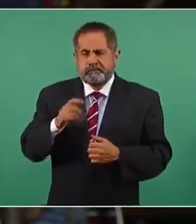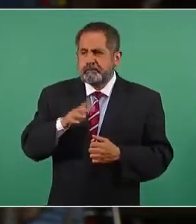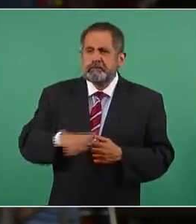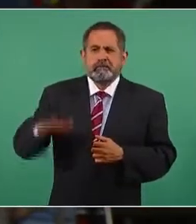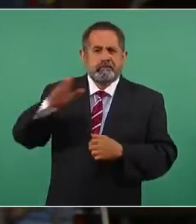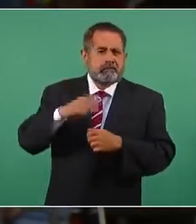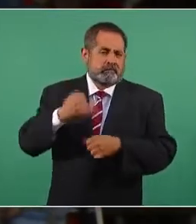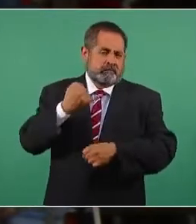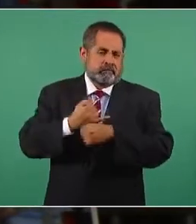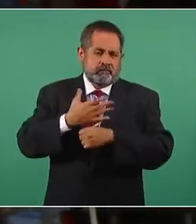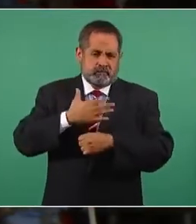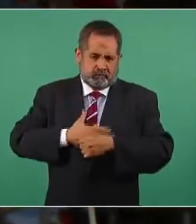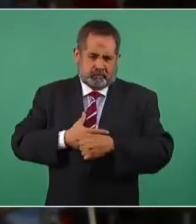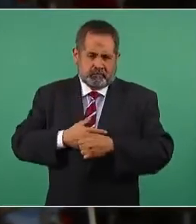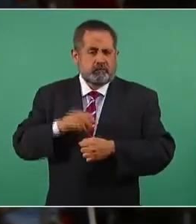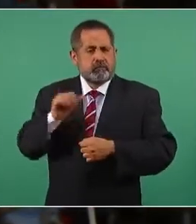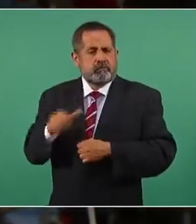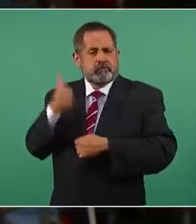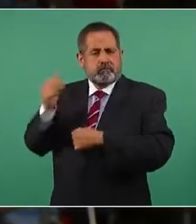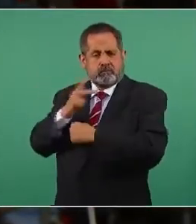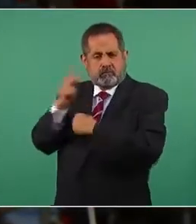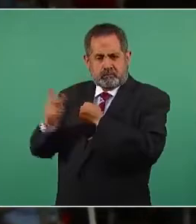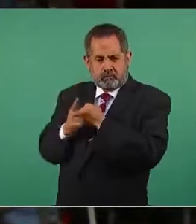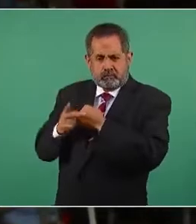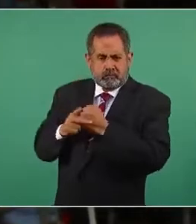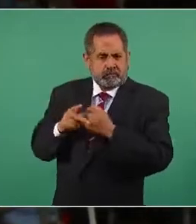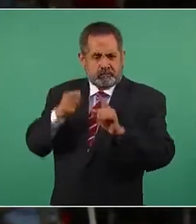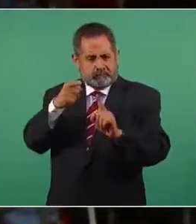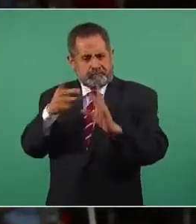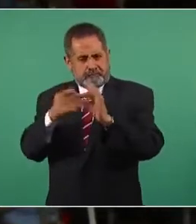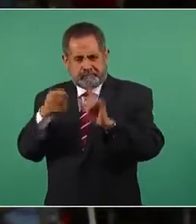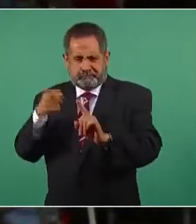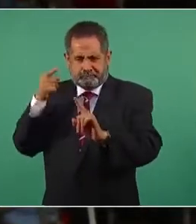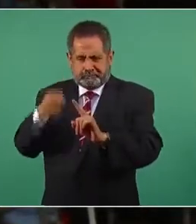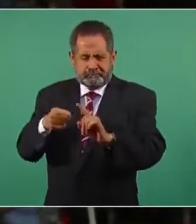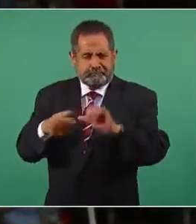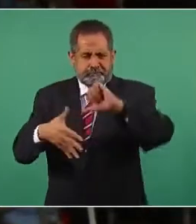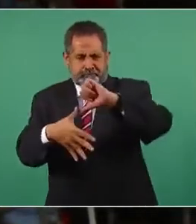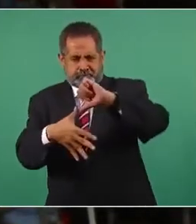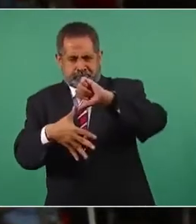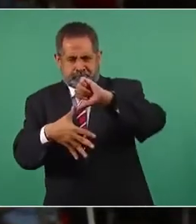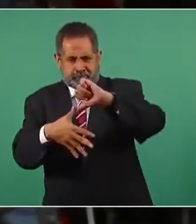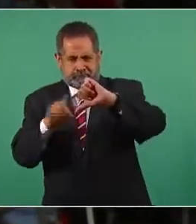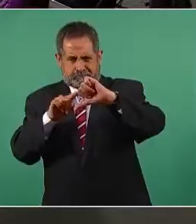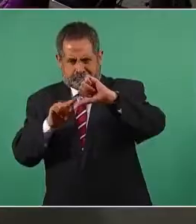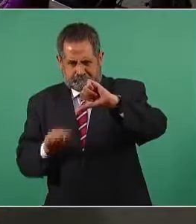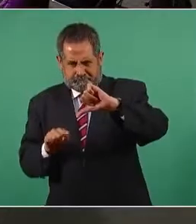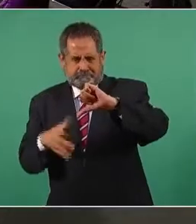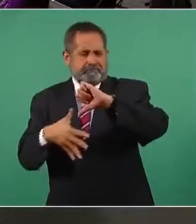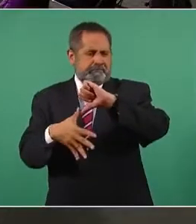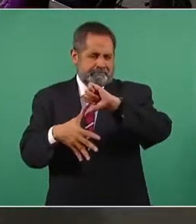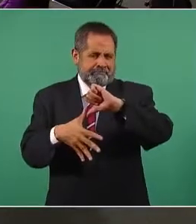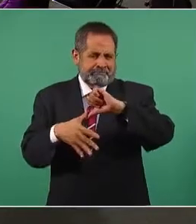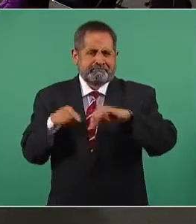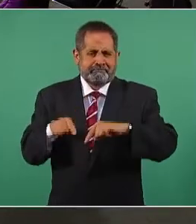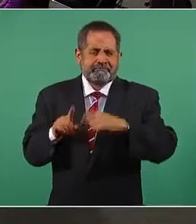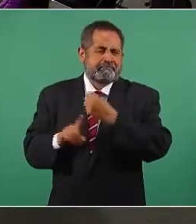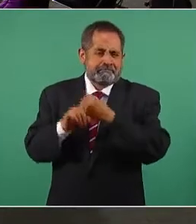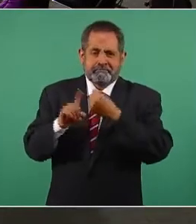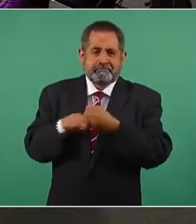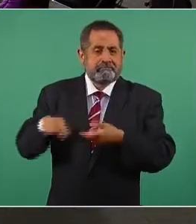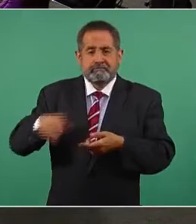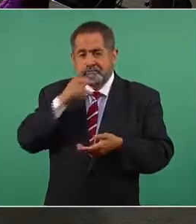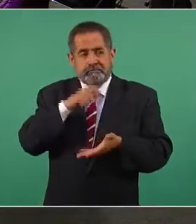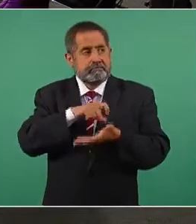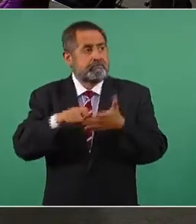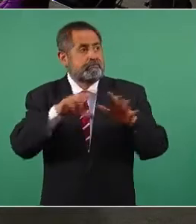y la limitación hacia países, y me voy a referir concretamente hacia Latinoamérica, hacia países donde el problema de la